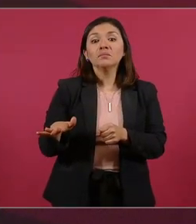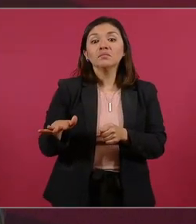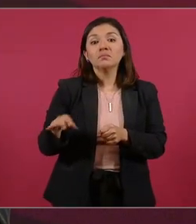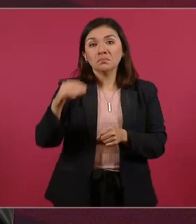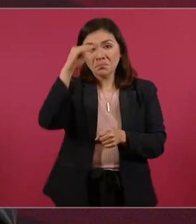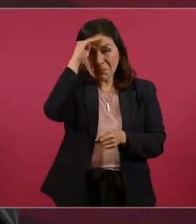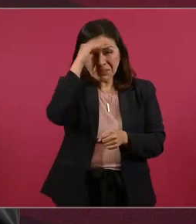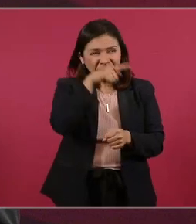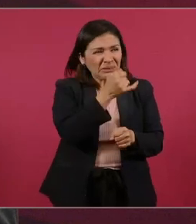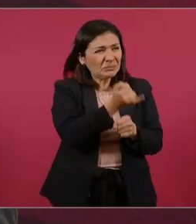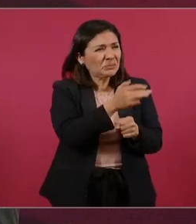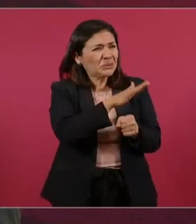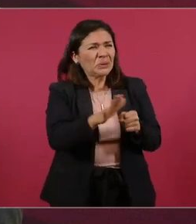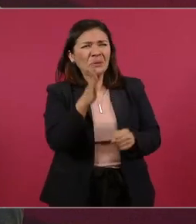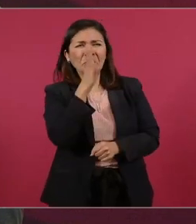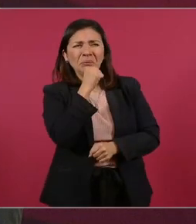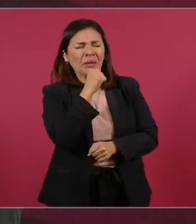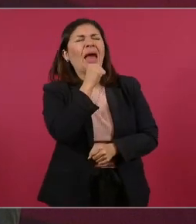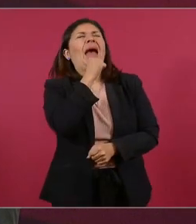se intenta